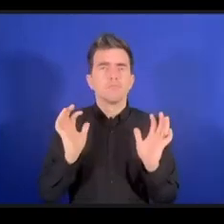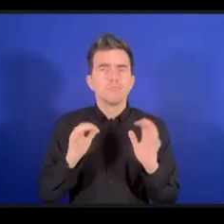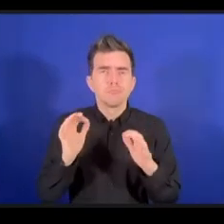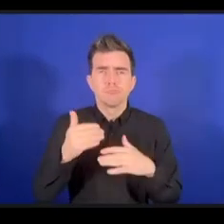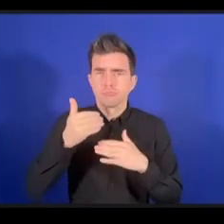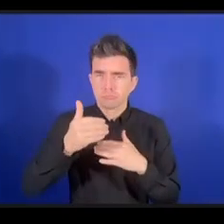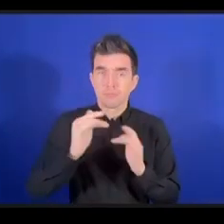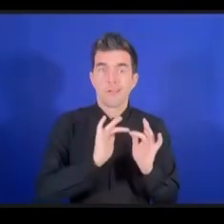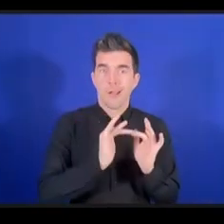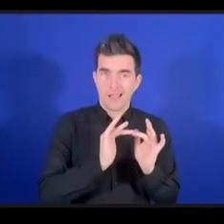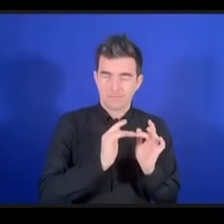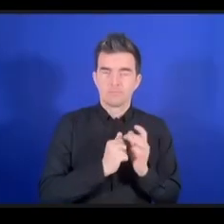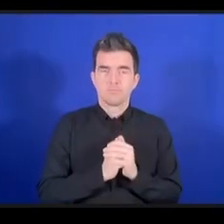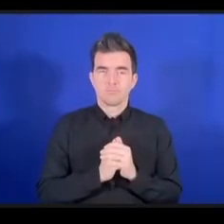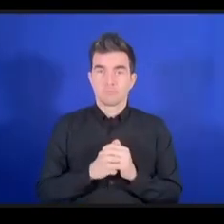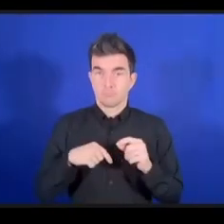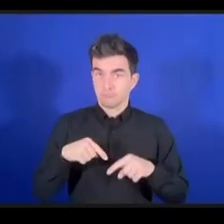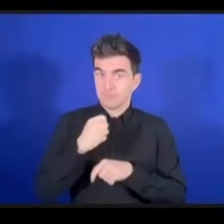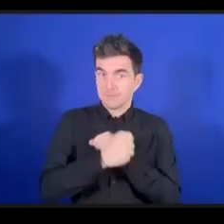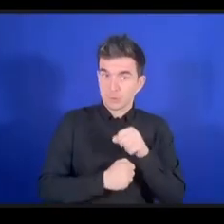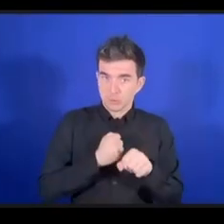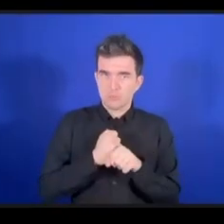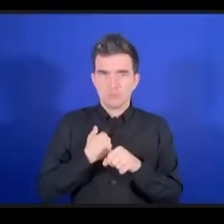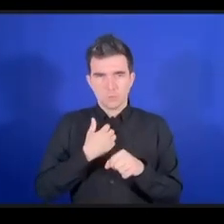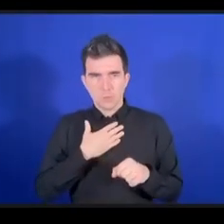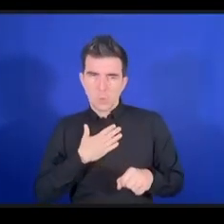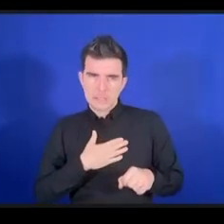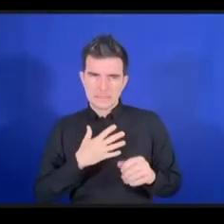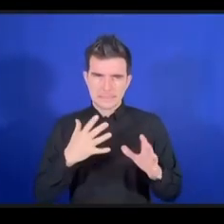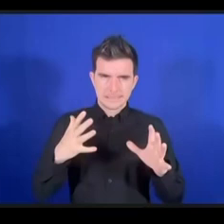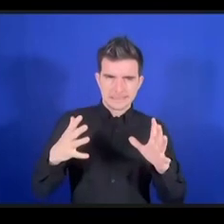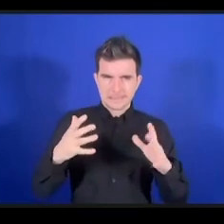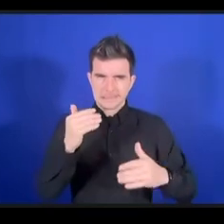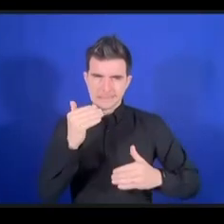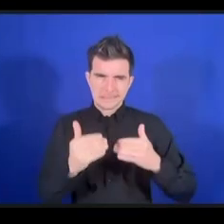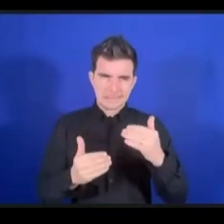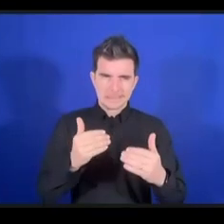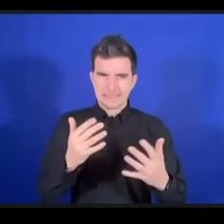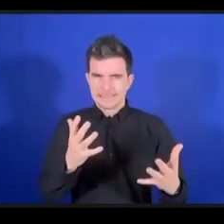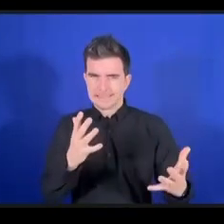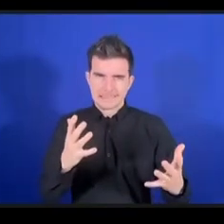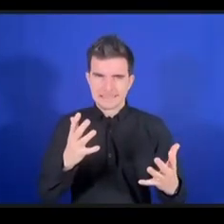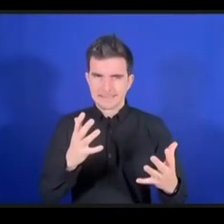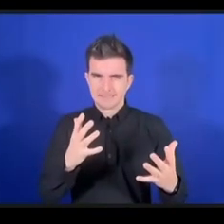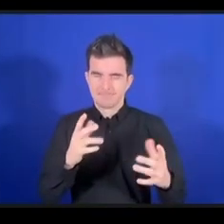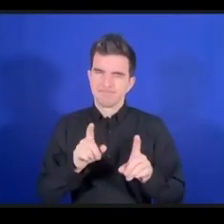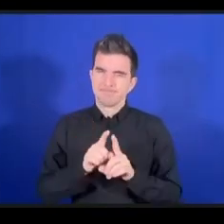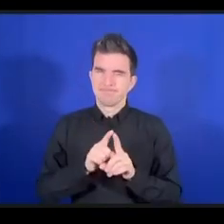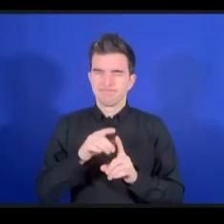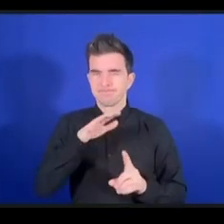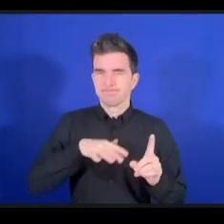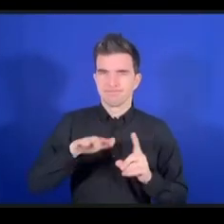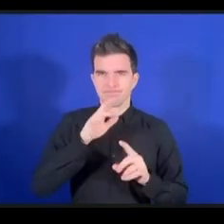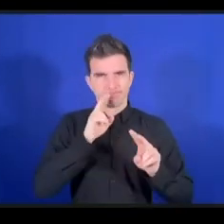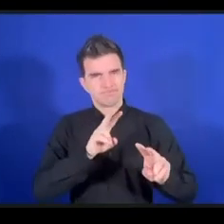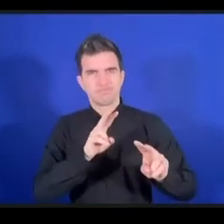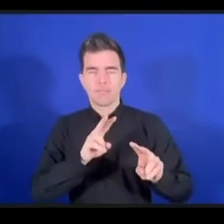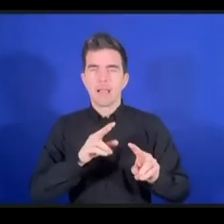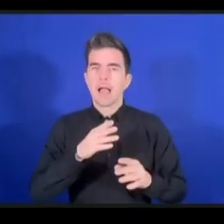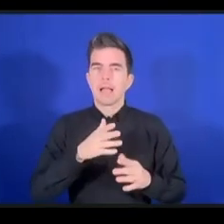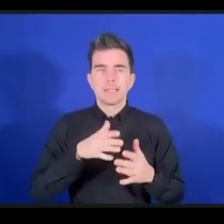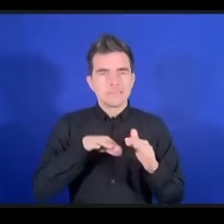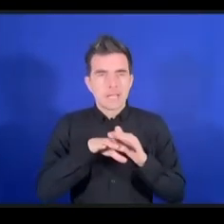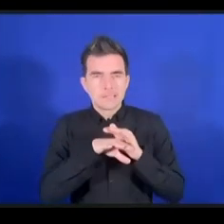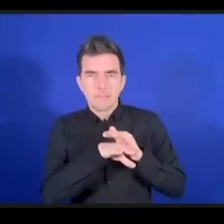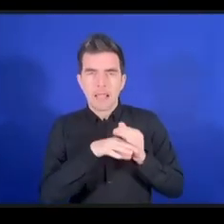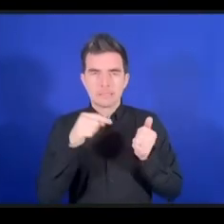intentado dar una visión de visibilidad a las personas con discapacidad en espacios diferentes